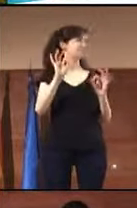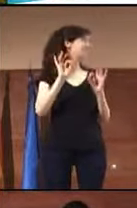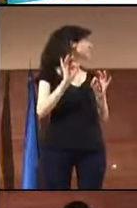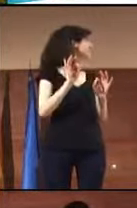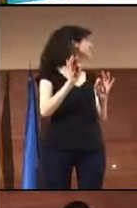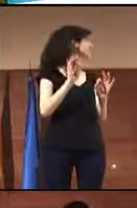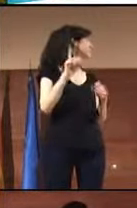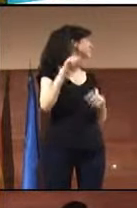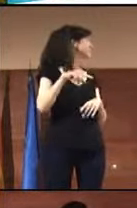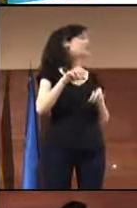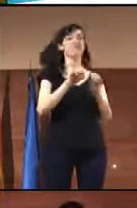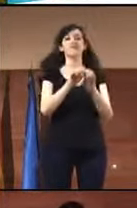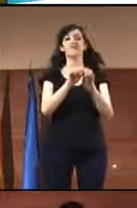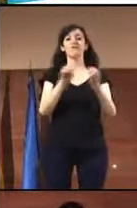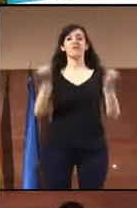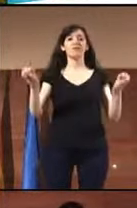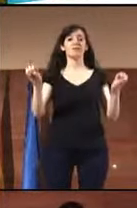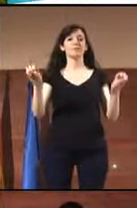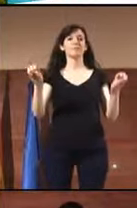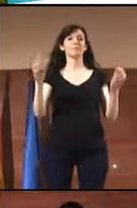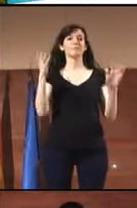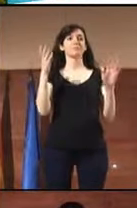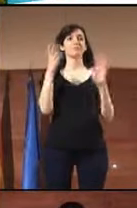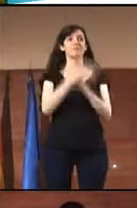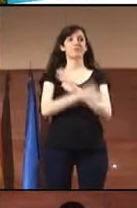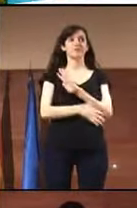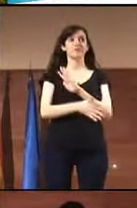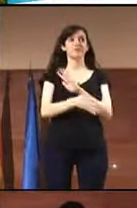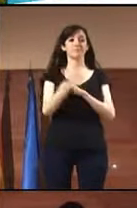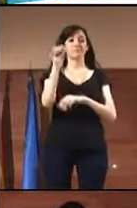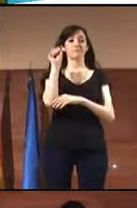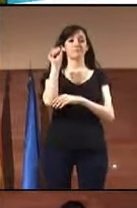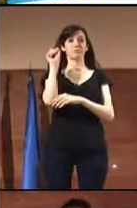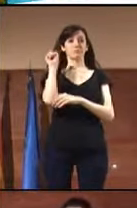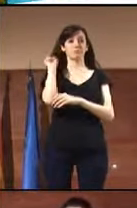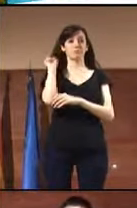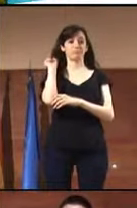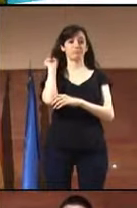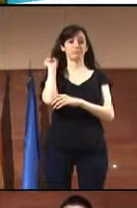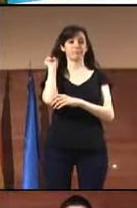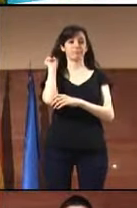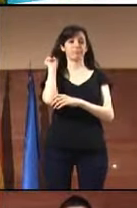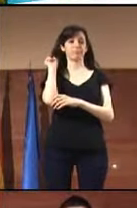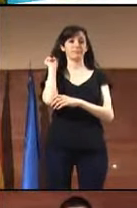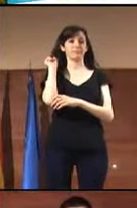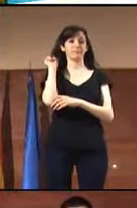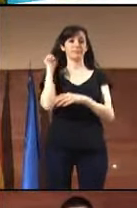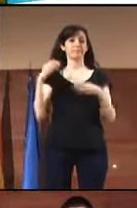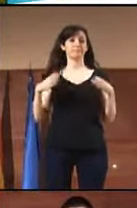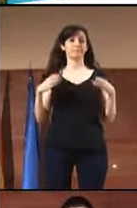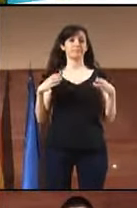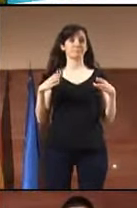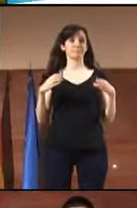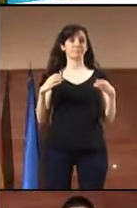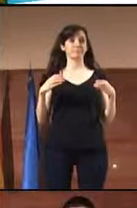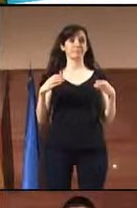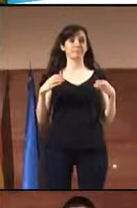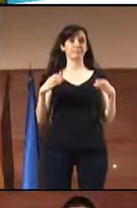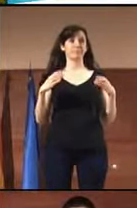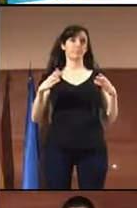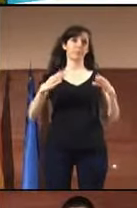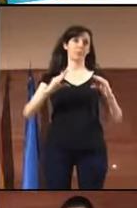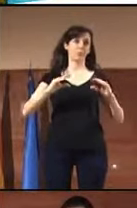hace es todavía meter un poco más la profundidad del respaldo. No sé si veis que ahí la profundidad del asiento se reduce con respecto al